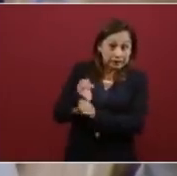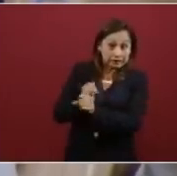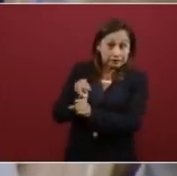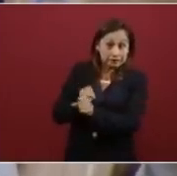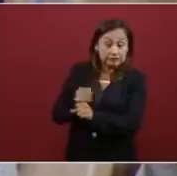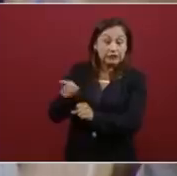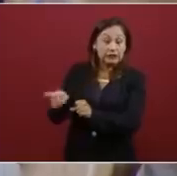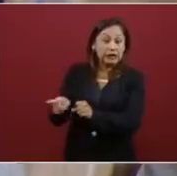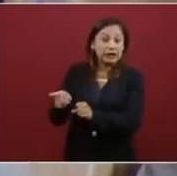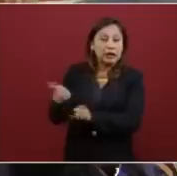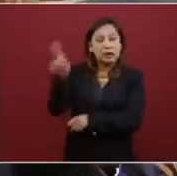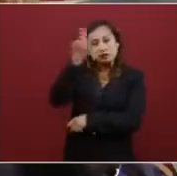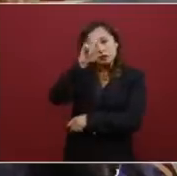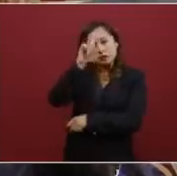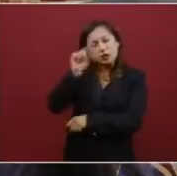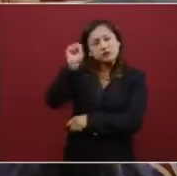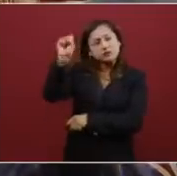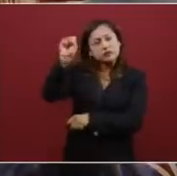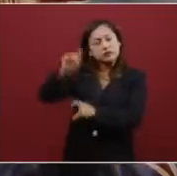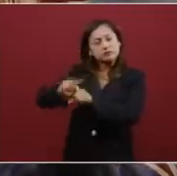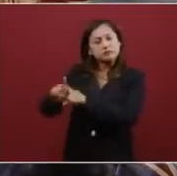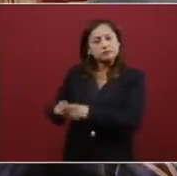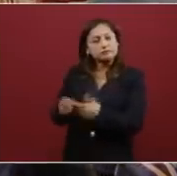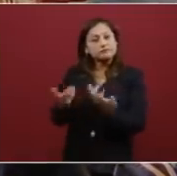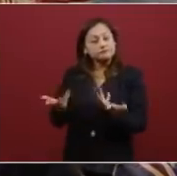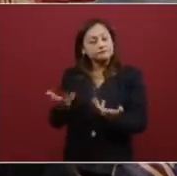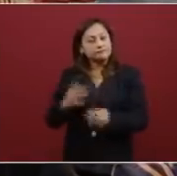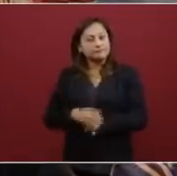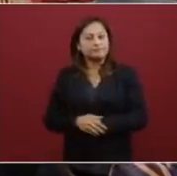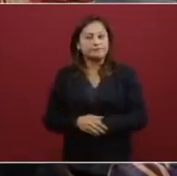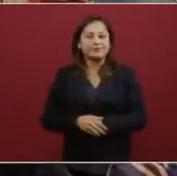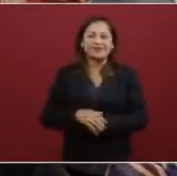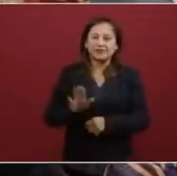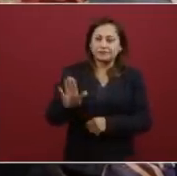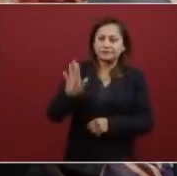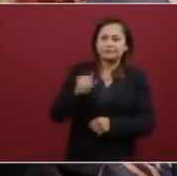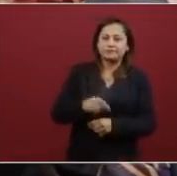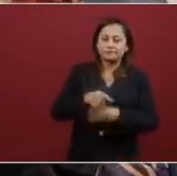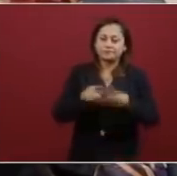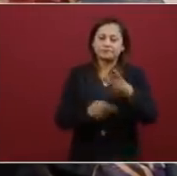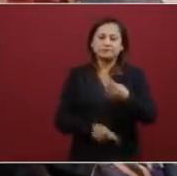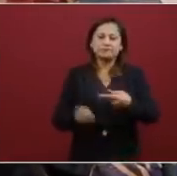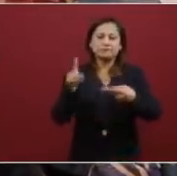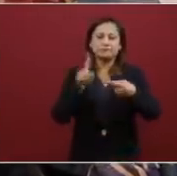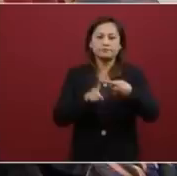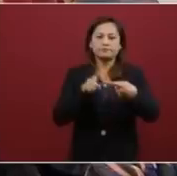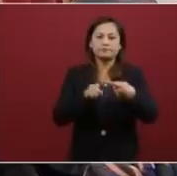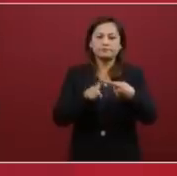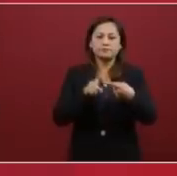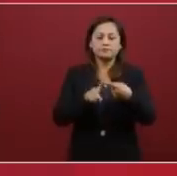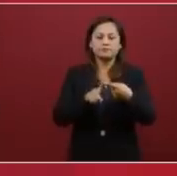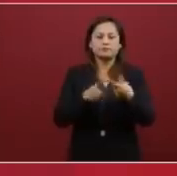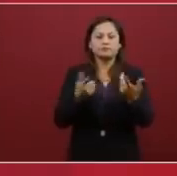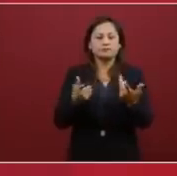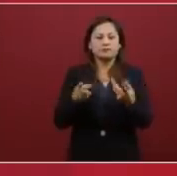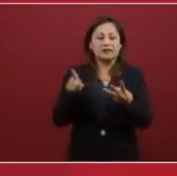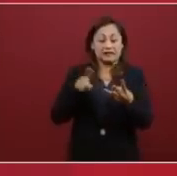sindicatos. Gracias. Bueno, pues las tres preguntas. Una, no existe, considero, conflicto de